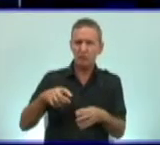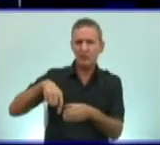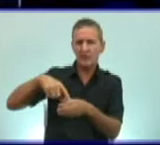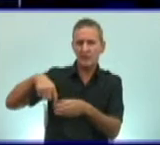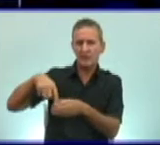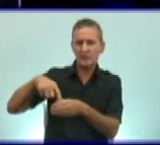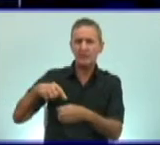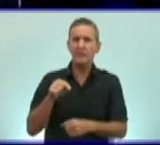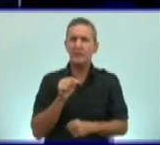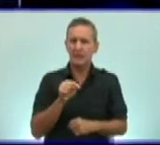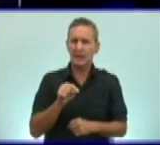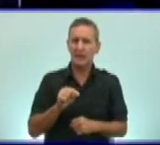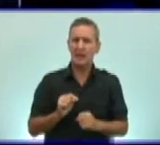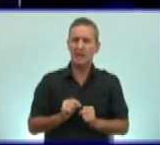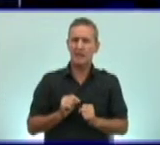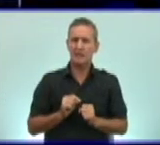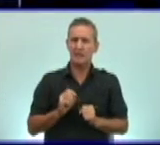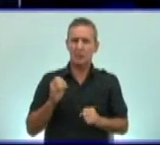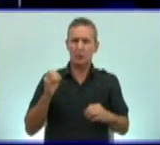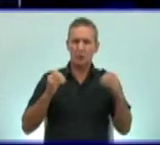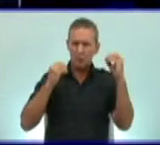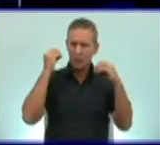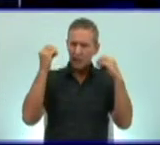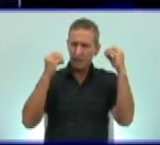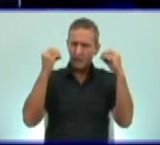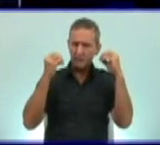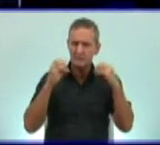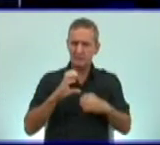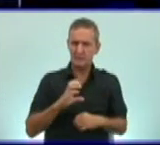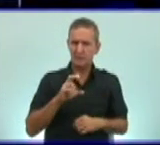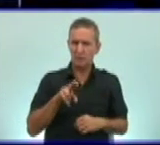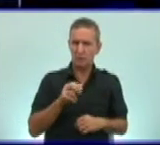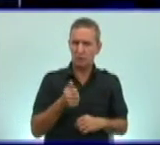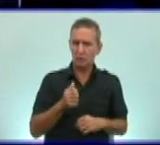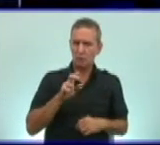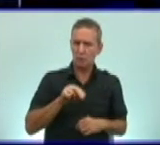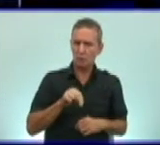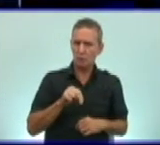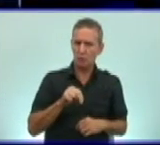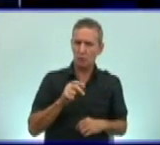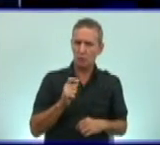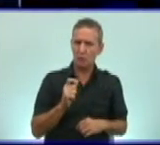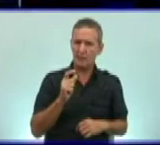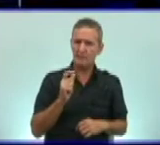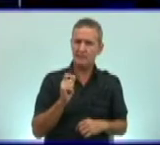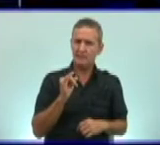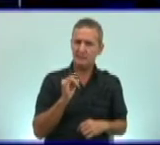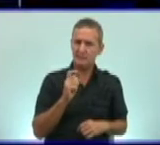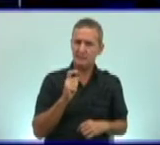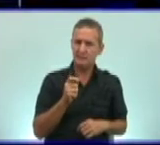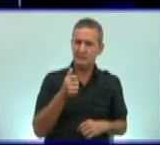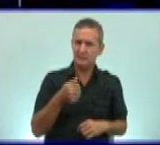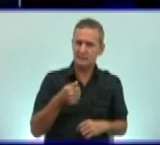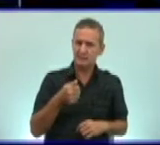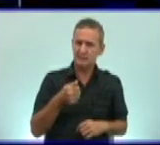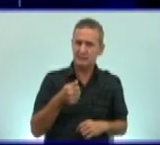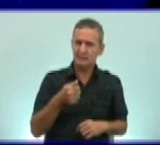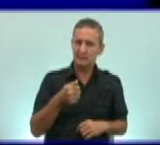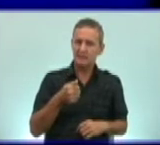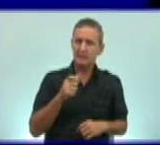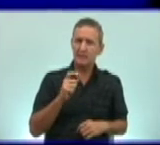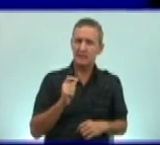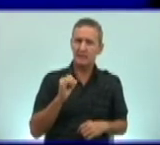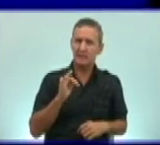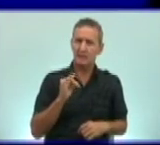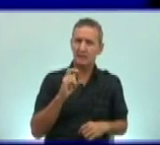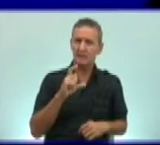ya me daría un análisis cuantitativo de el proceso de disociación. Y esta